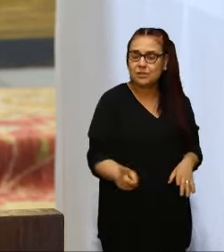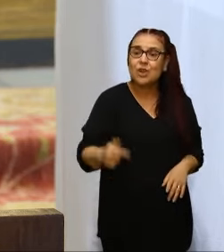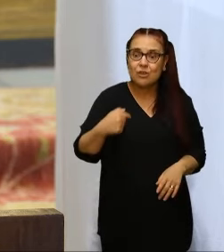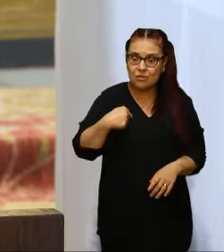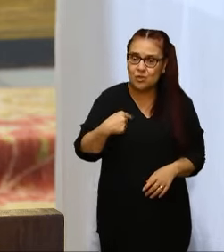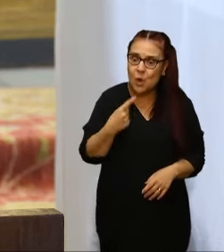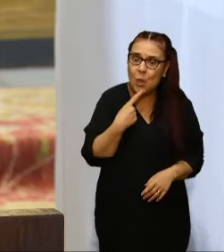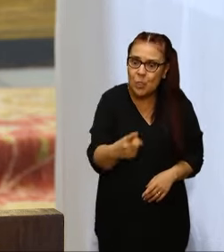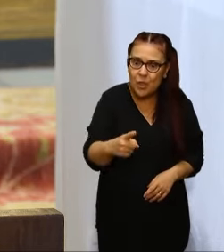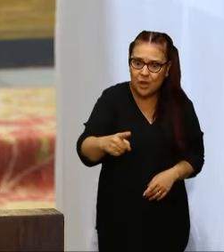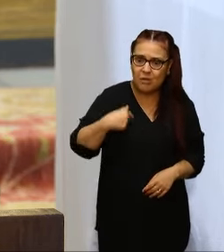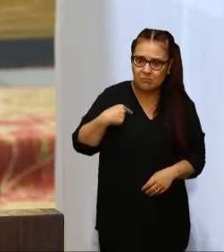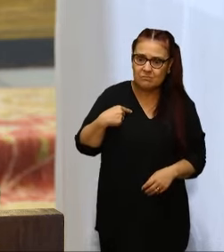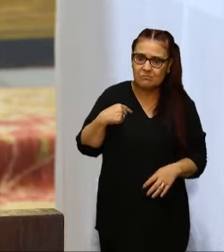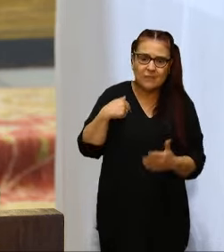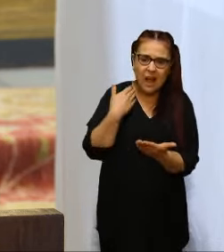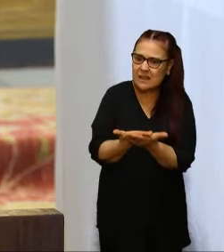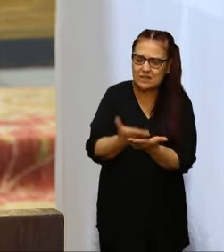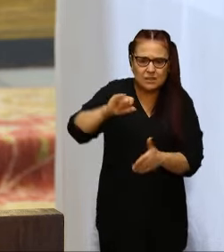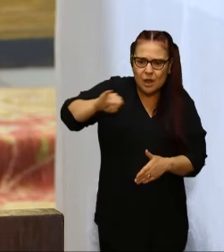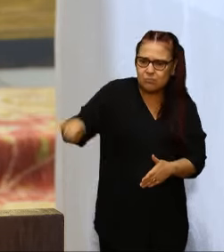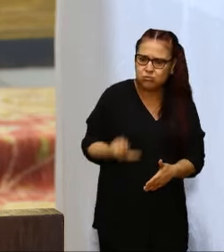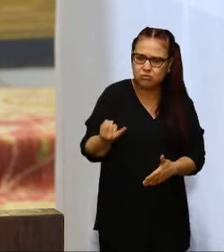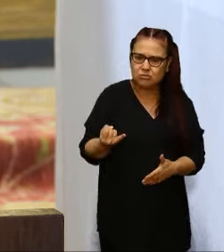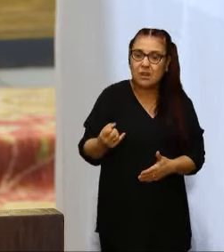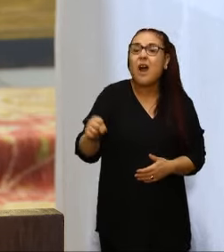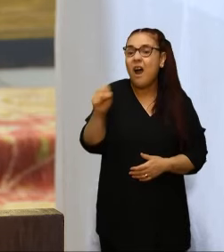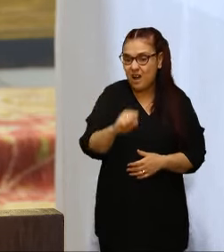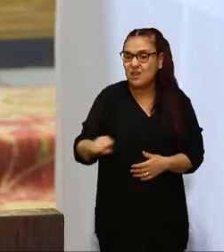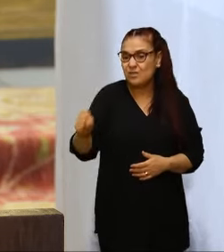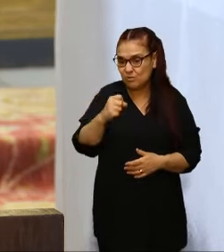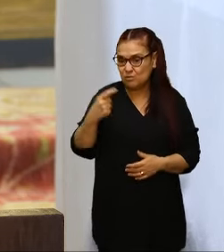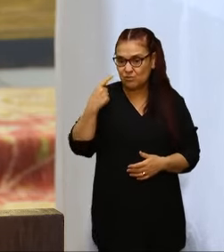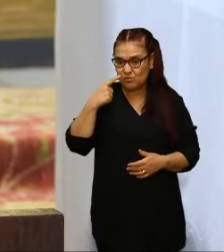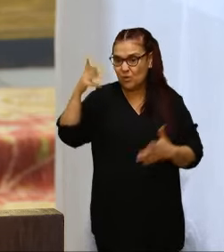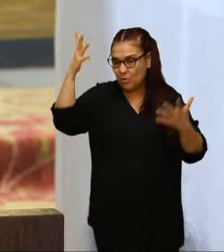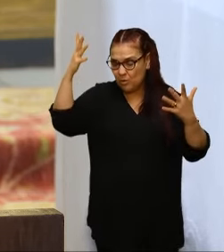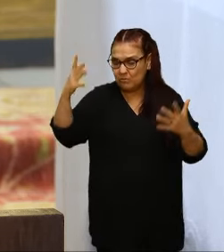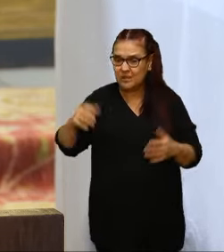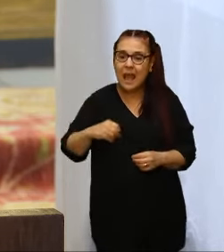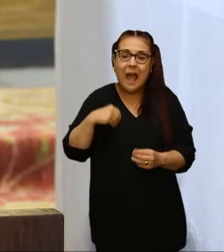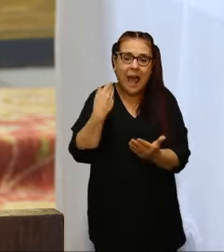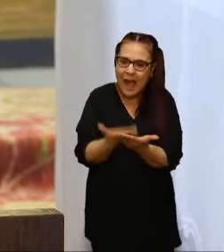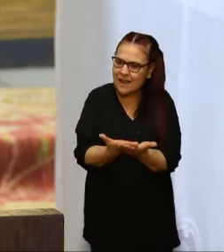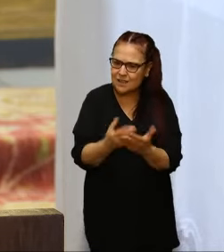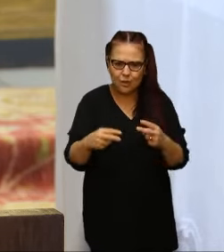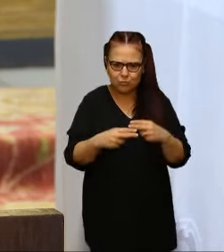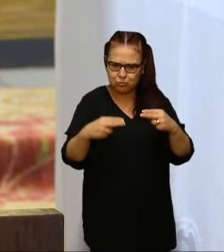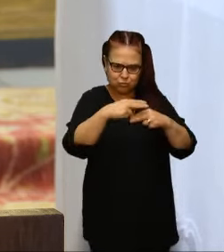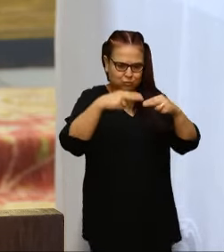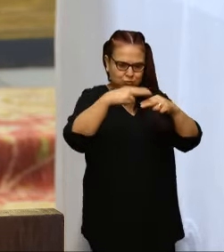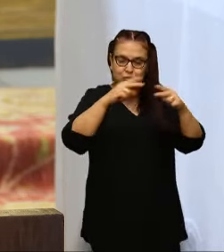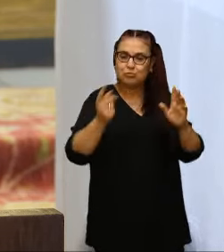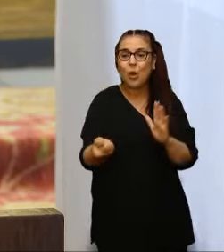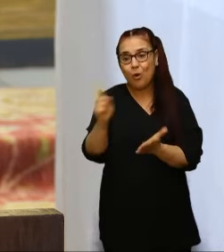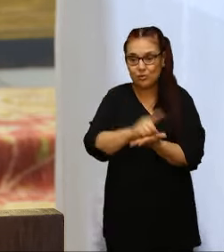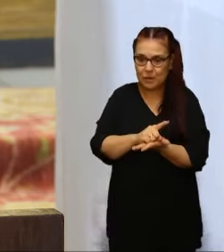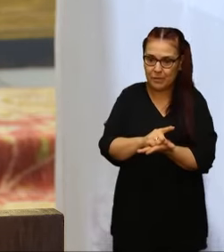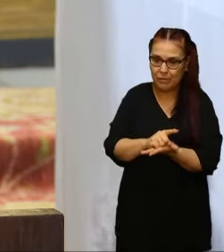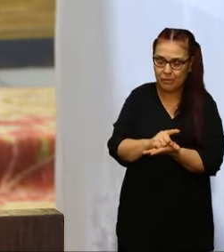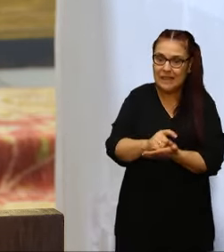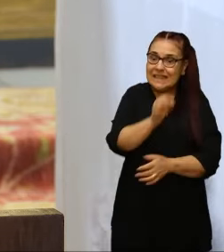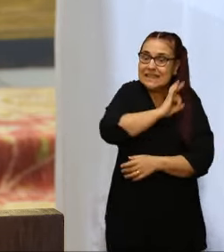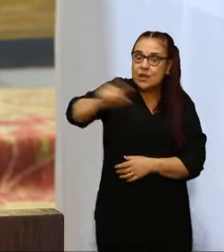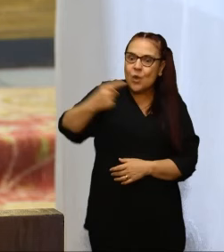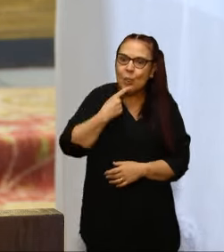son muchos días y mucho tiempo, años serán de restauración. El Señor nos dice, ponte en